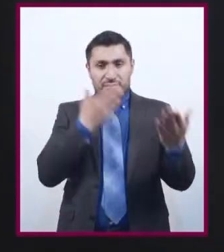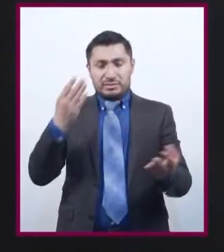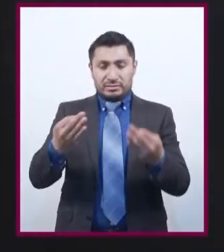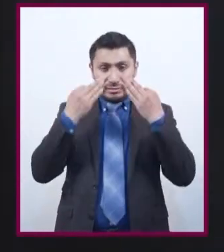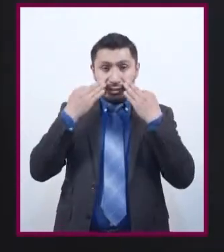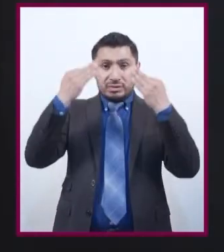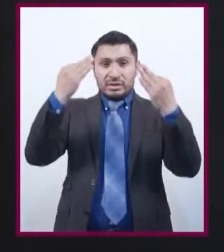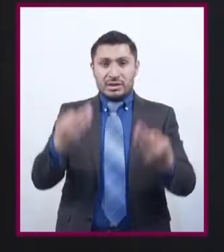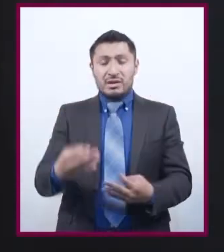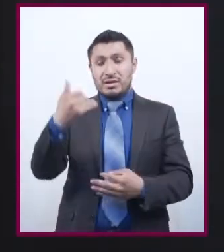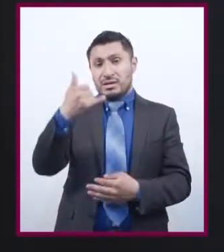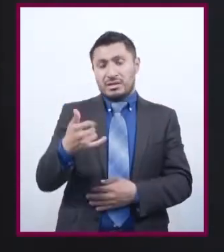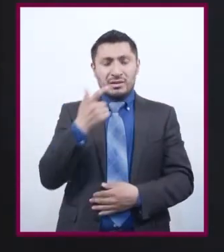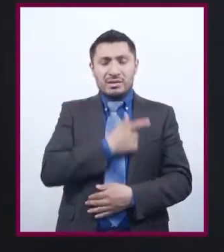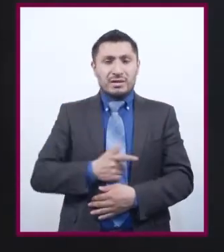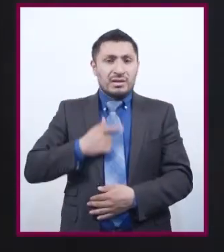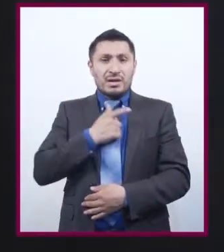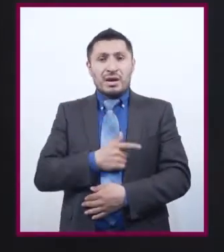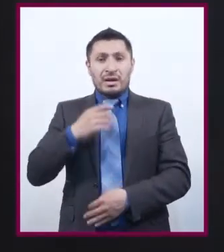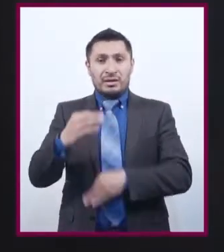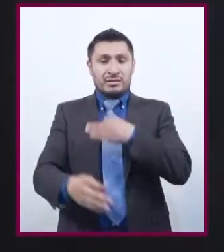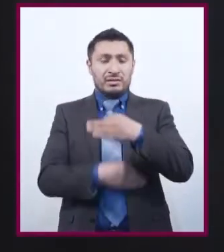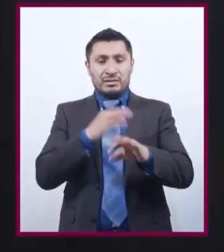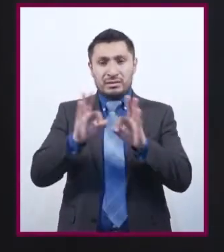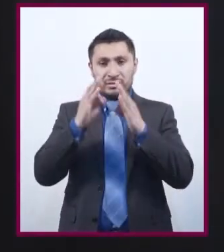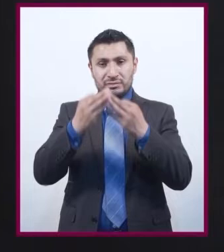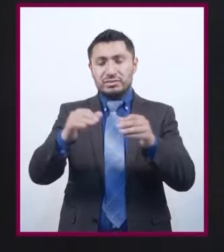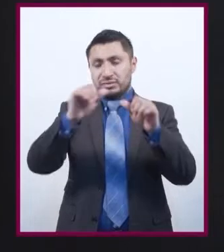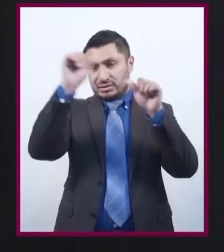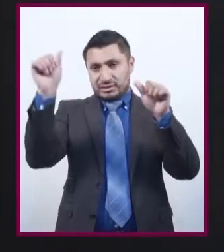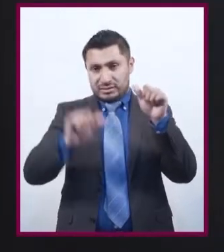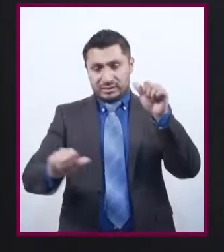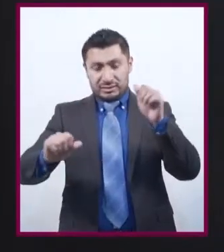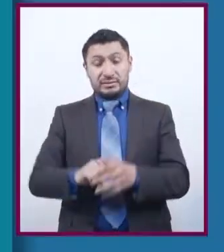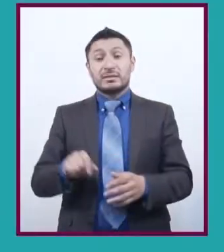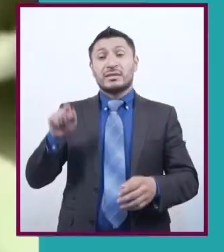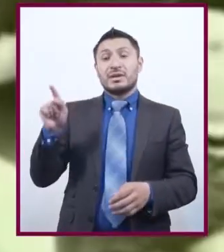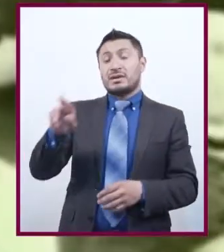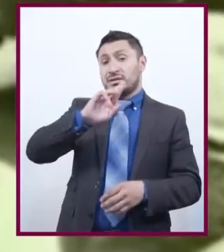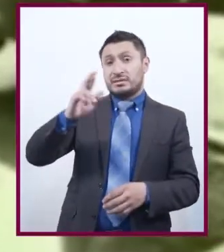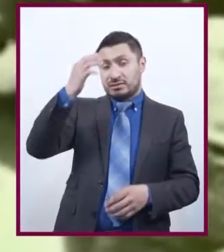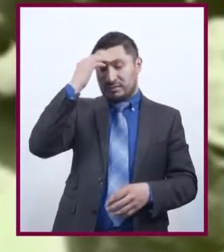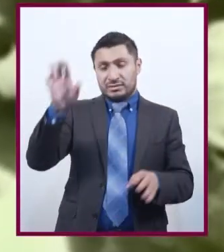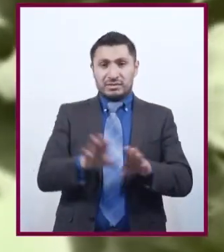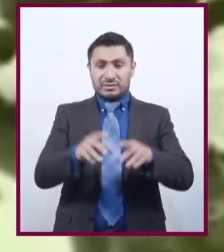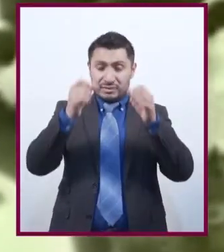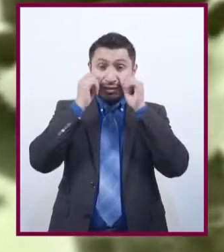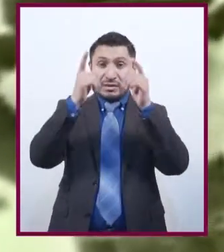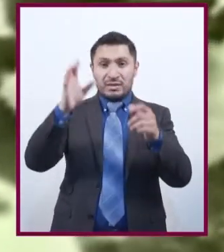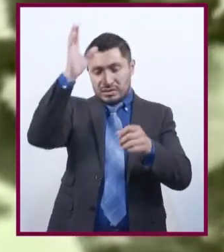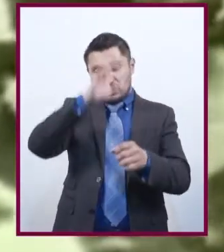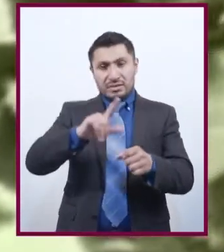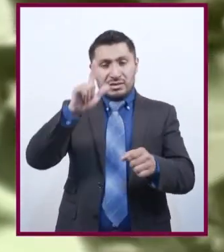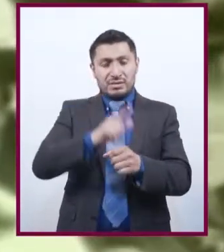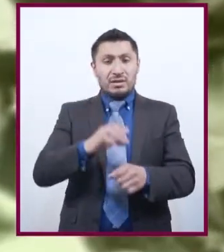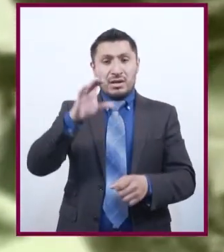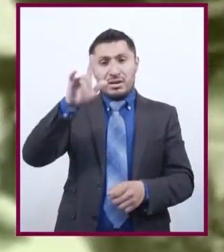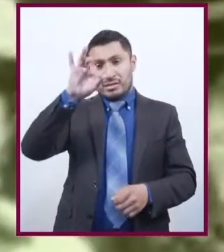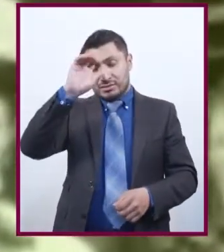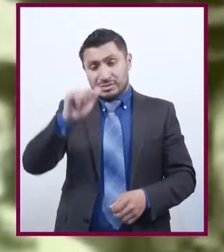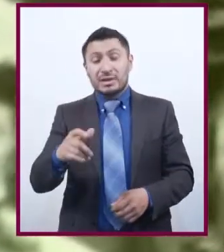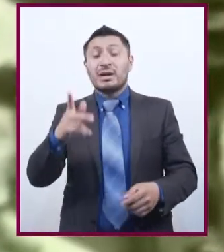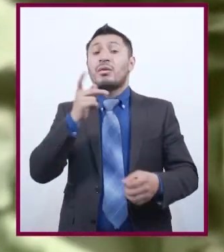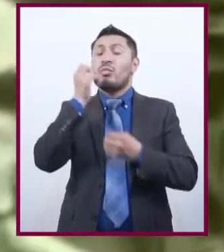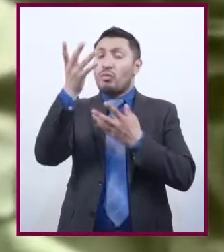al estudio de la contemplación y al disfrute de toda manifestación artística fue reconocido como admirador de la cultura